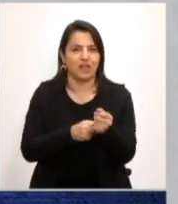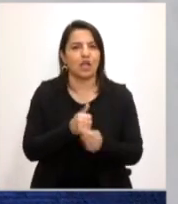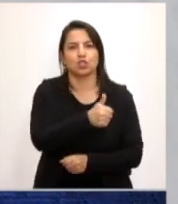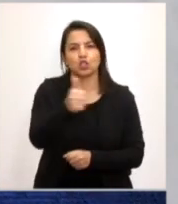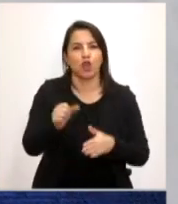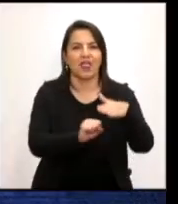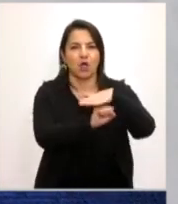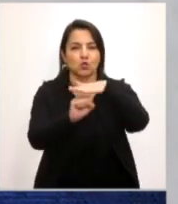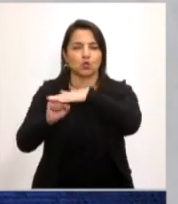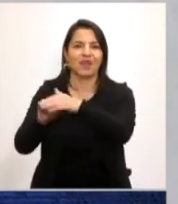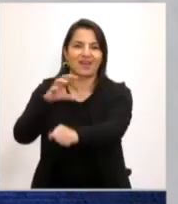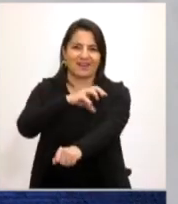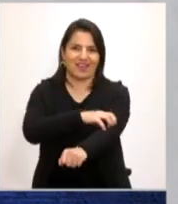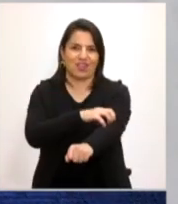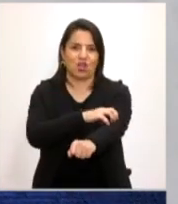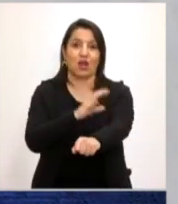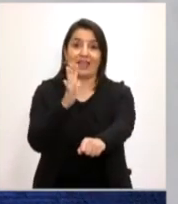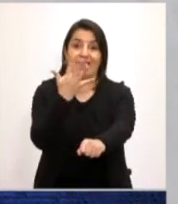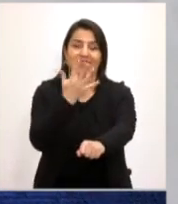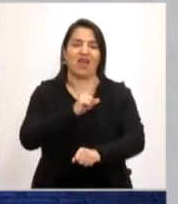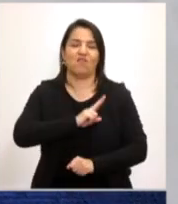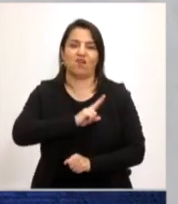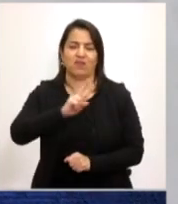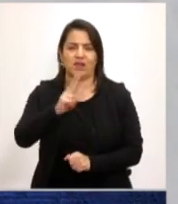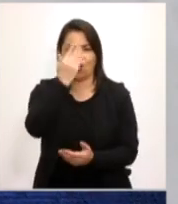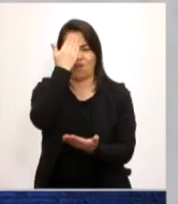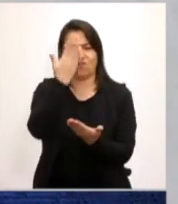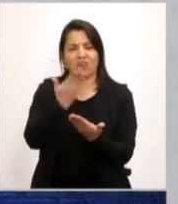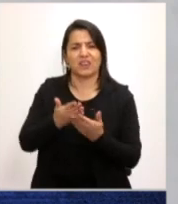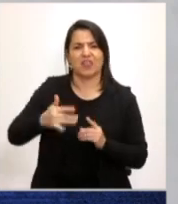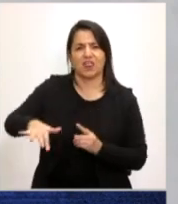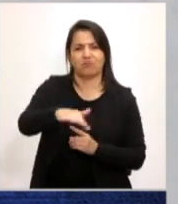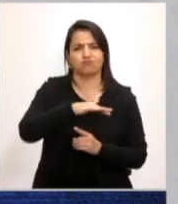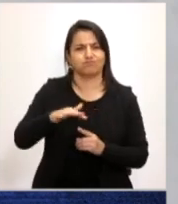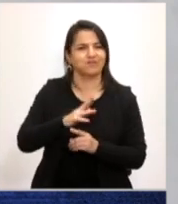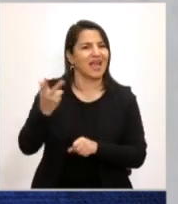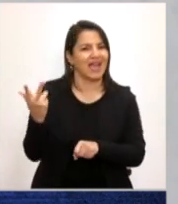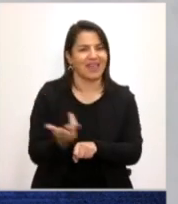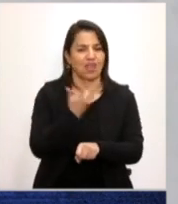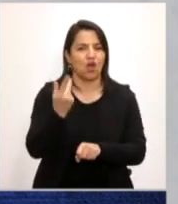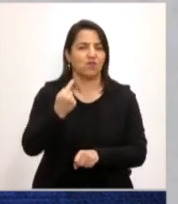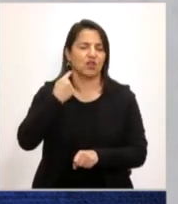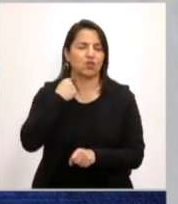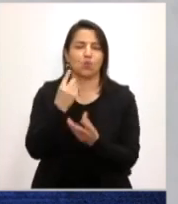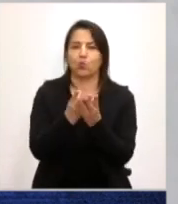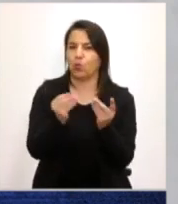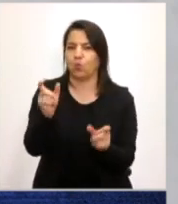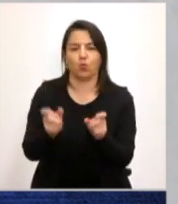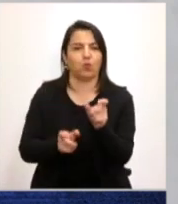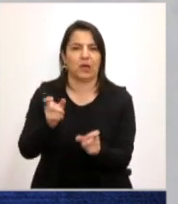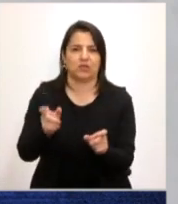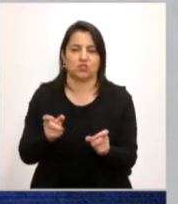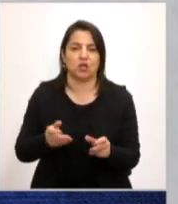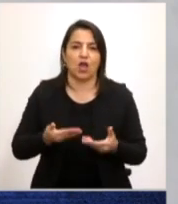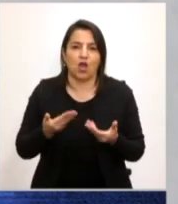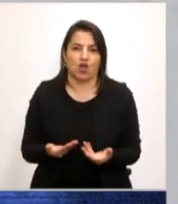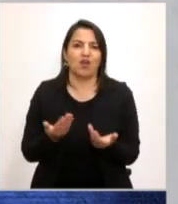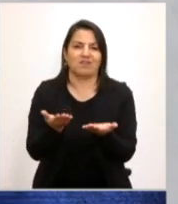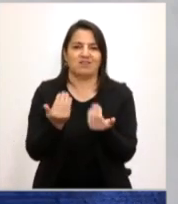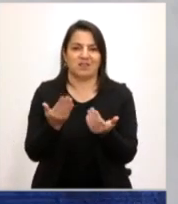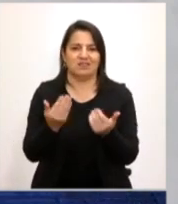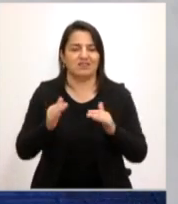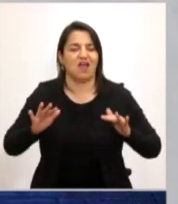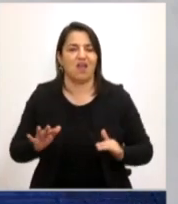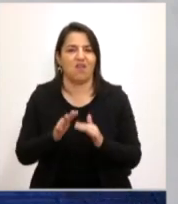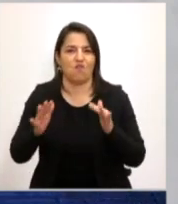de la región de Valparaíso que han enfrentado recientemente una gran catástrofe que afectó a miles de personas y que hoy requieren de todo el esfuerzo